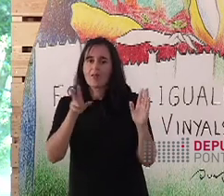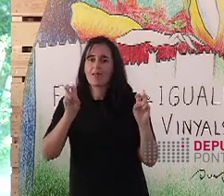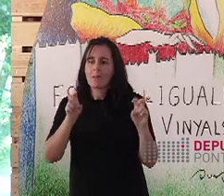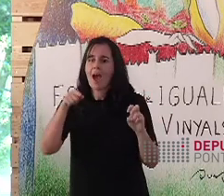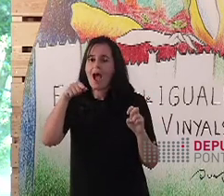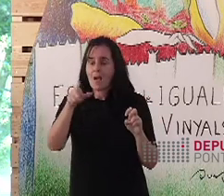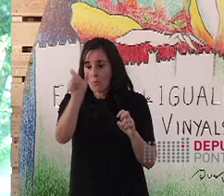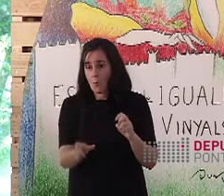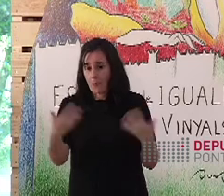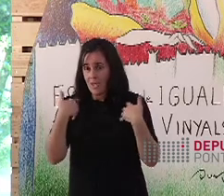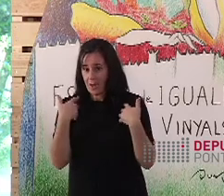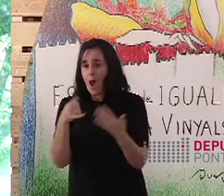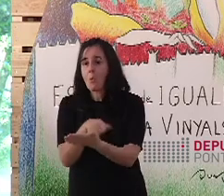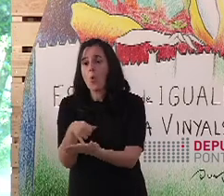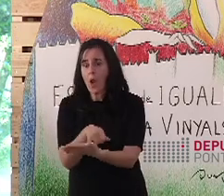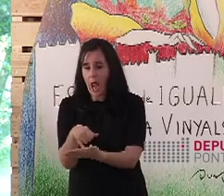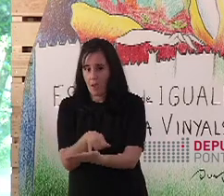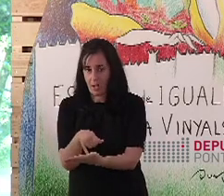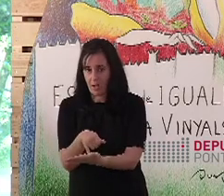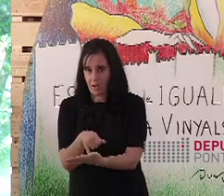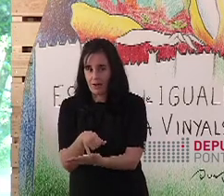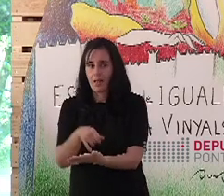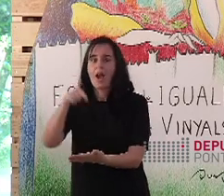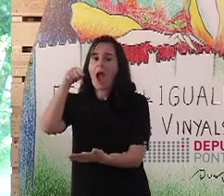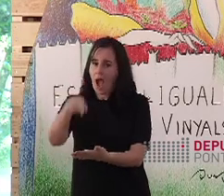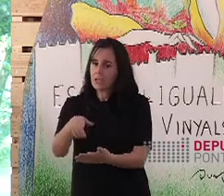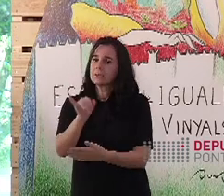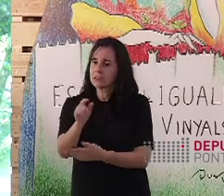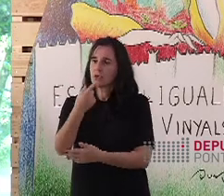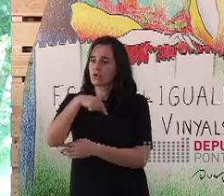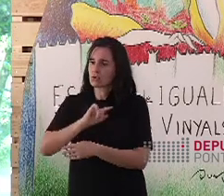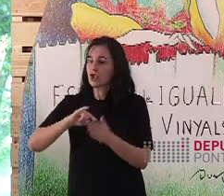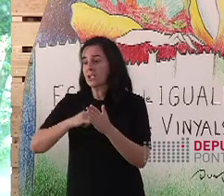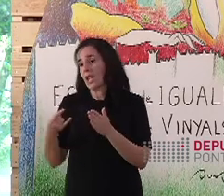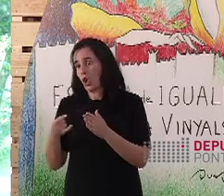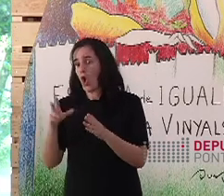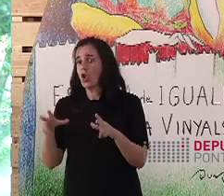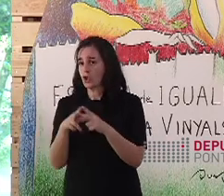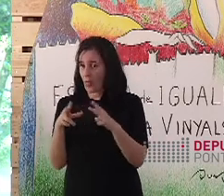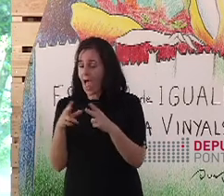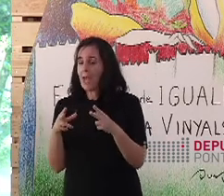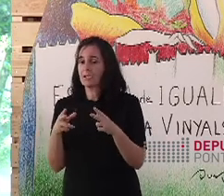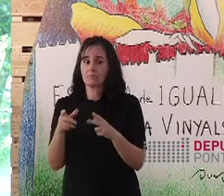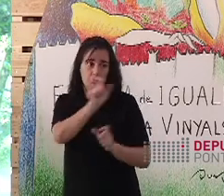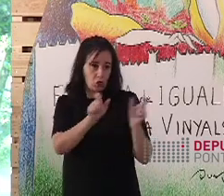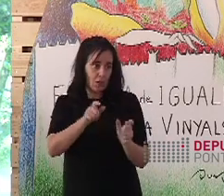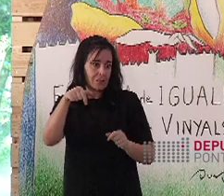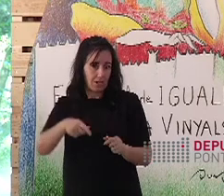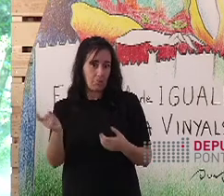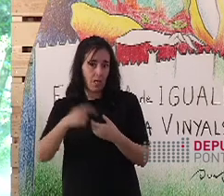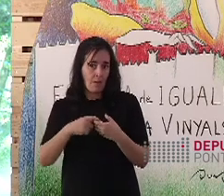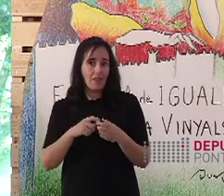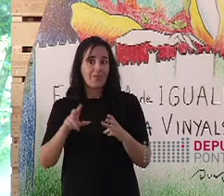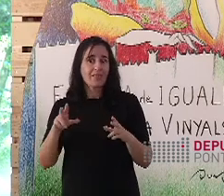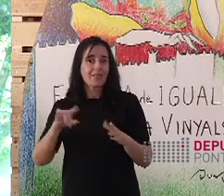de que non lle quedaba máis remedio que poder exercer. E aí sí que podríamos ter nós como técnicos sociais, os que seamos técnicos sociais de intervención,